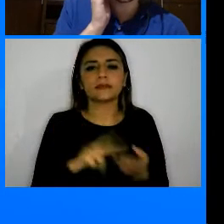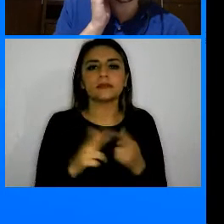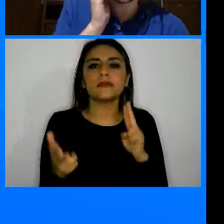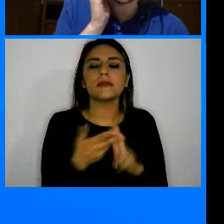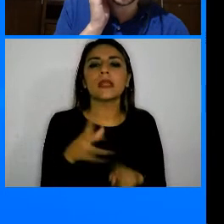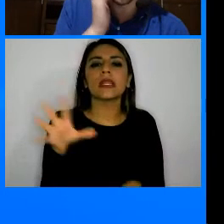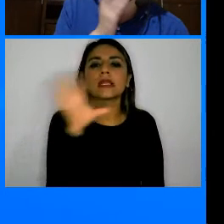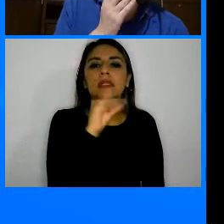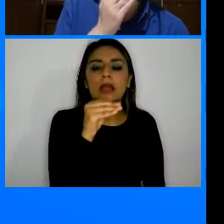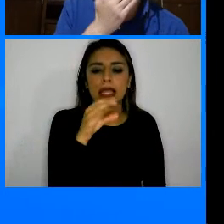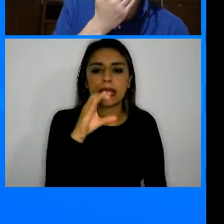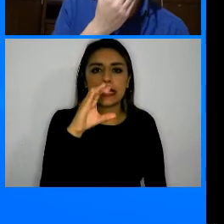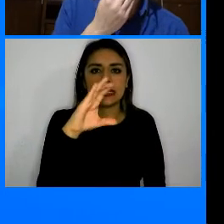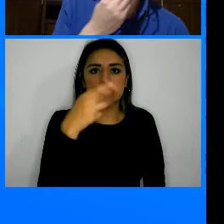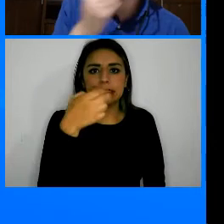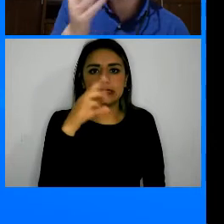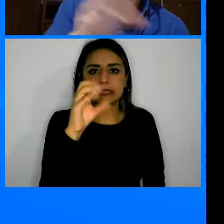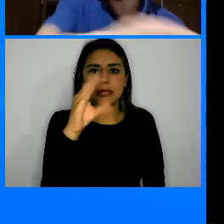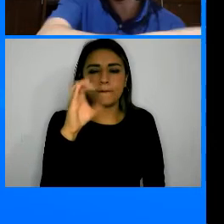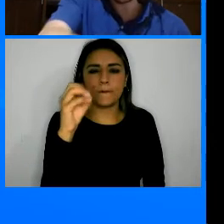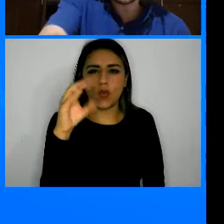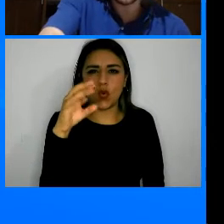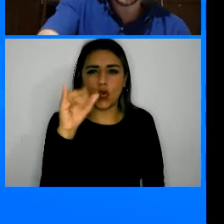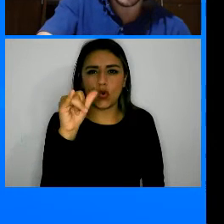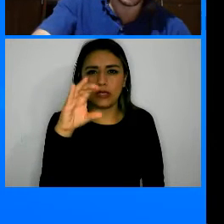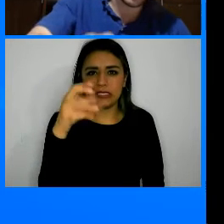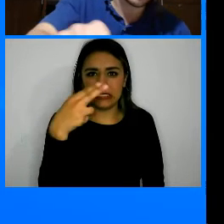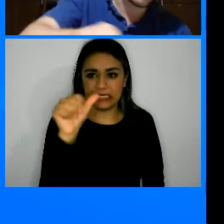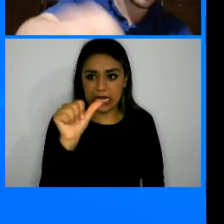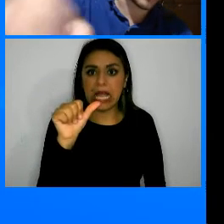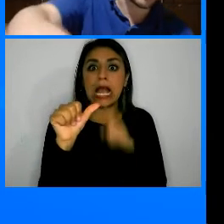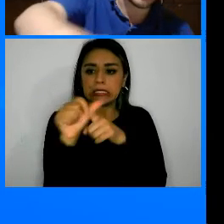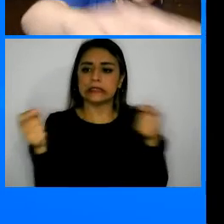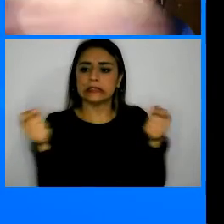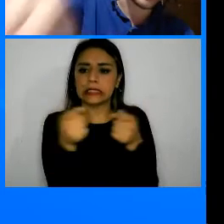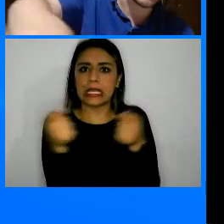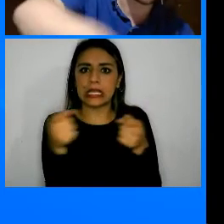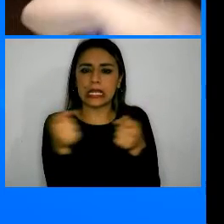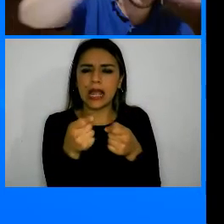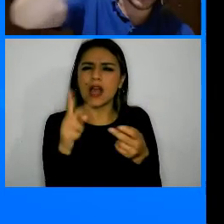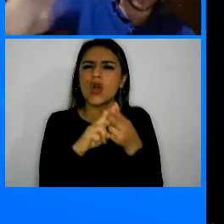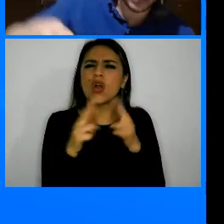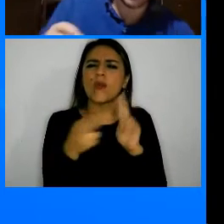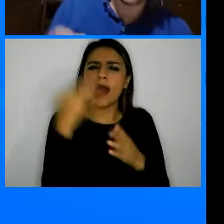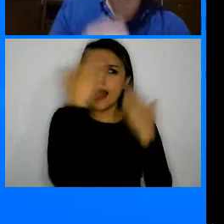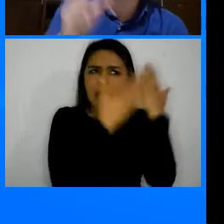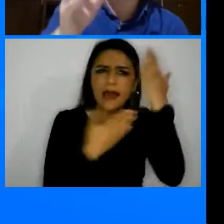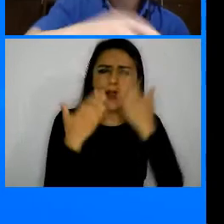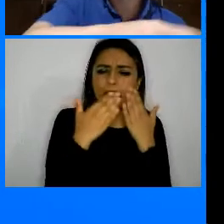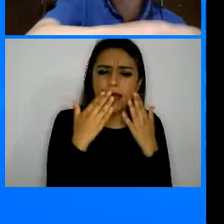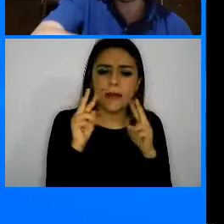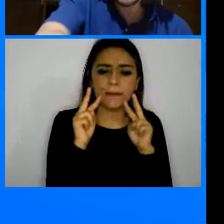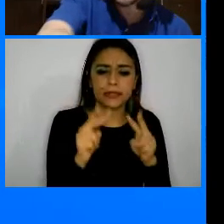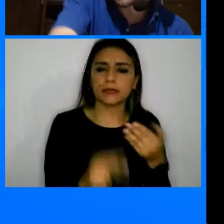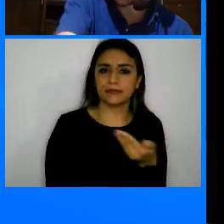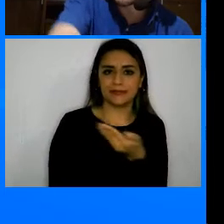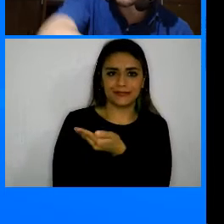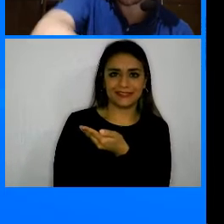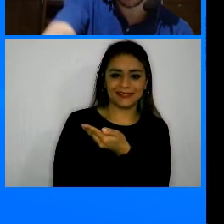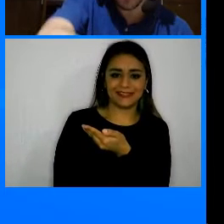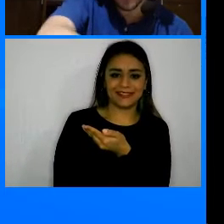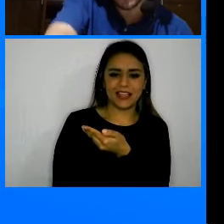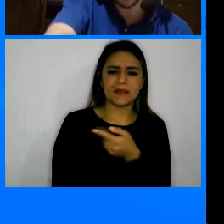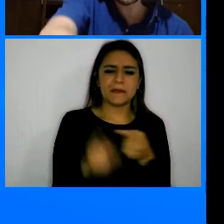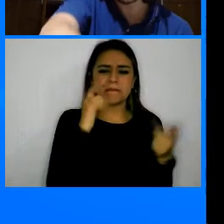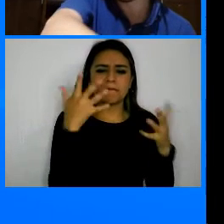del cañón del Chicamocha. Entonces, aquí vemos este objeto y para hacer digamos, un análisis visual muy elemental, vemos que es más o